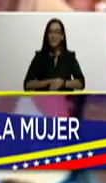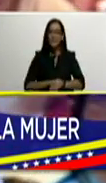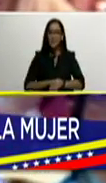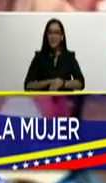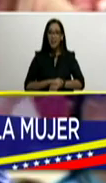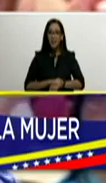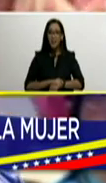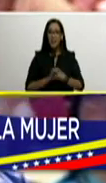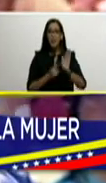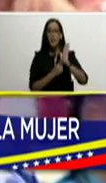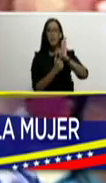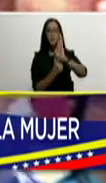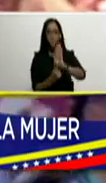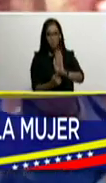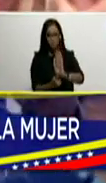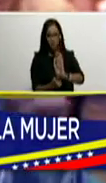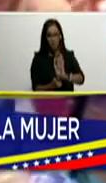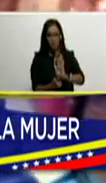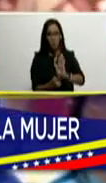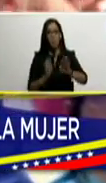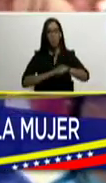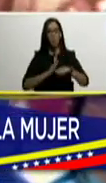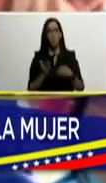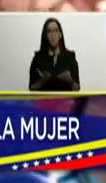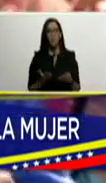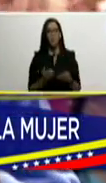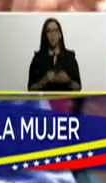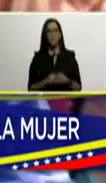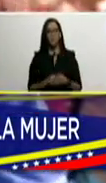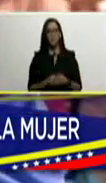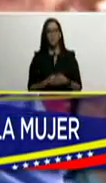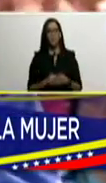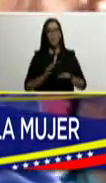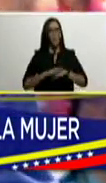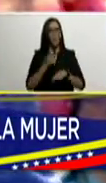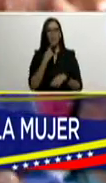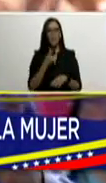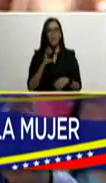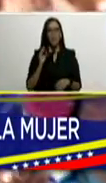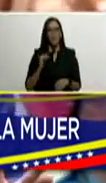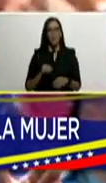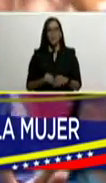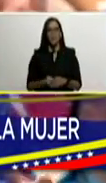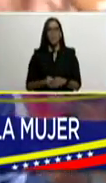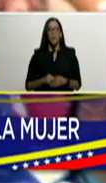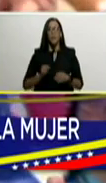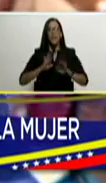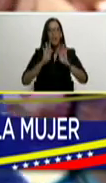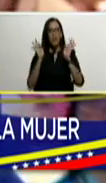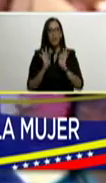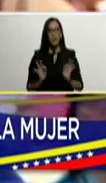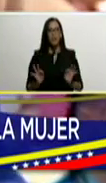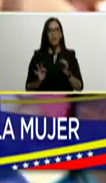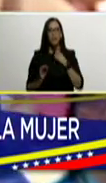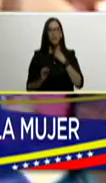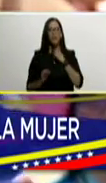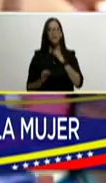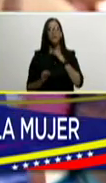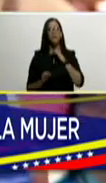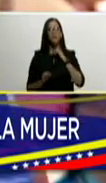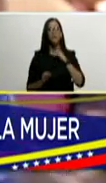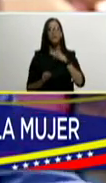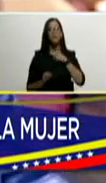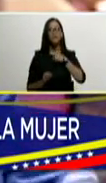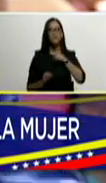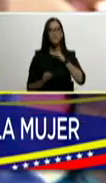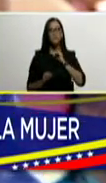hemos demostrado. ¿Por qué? ¿Por qué digo esto? Porque es la manera práctica